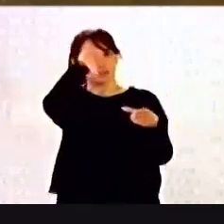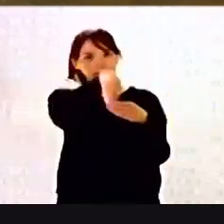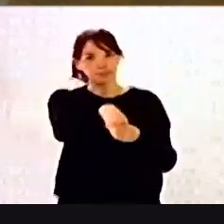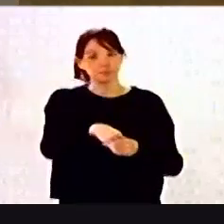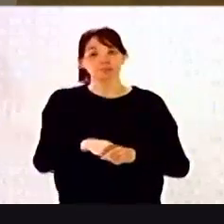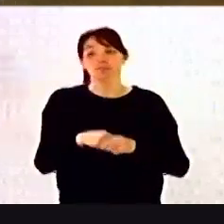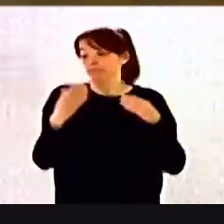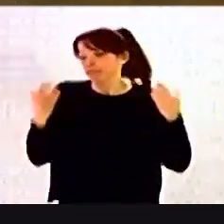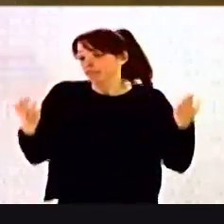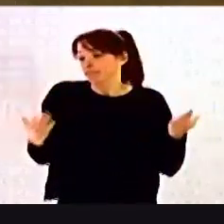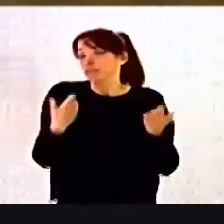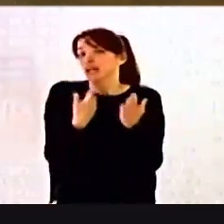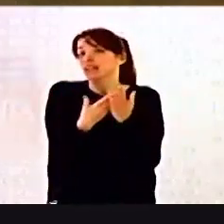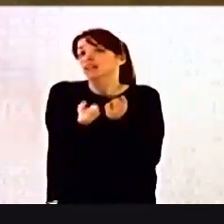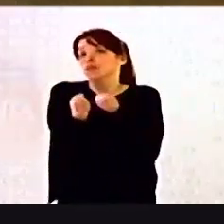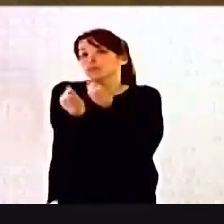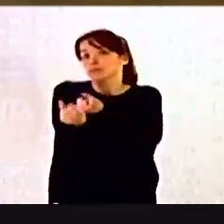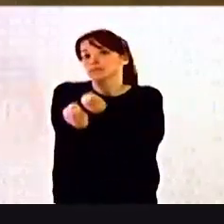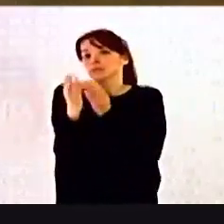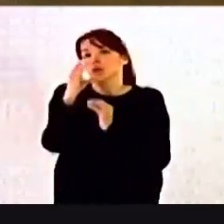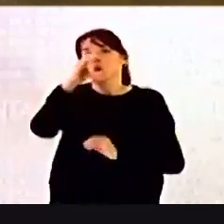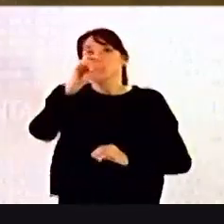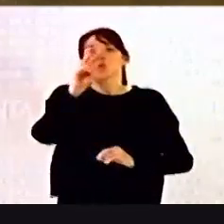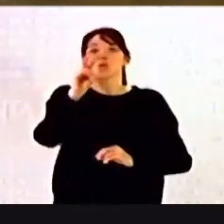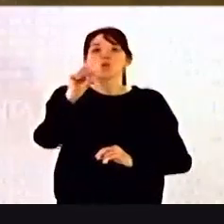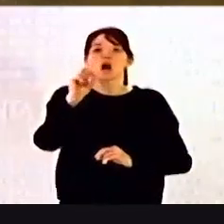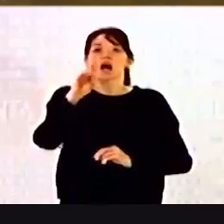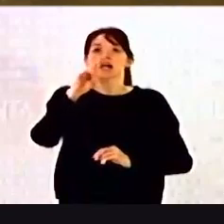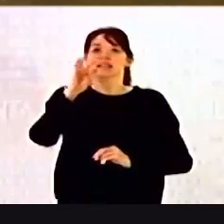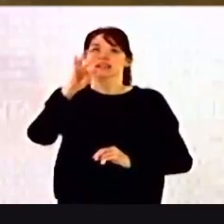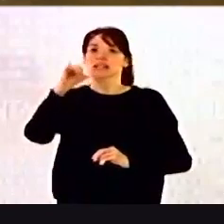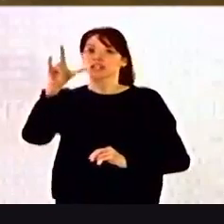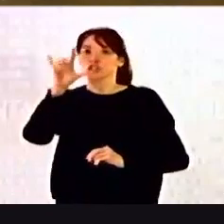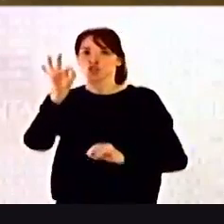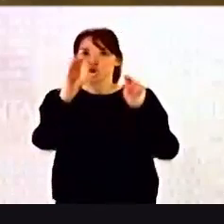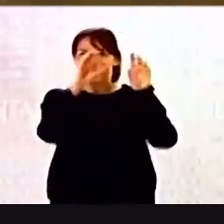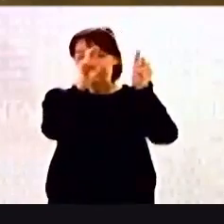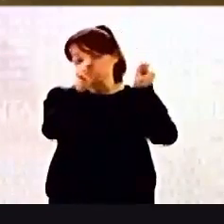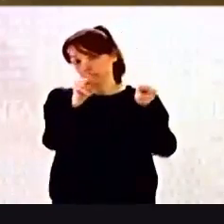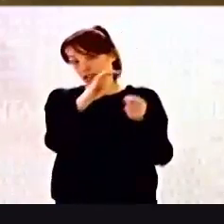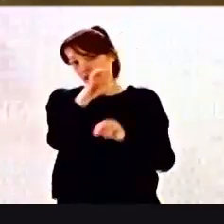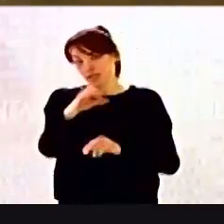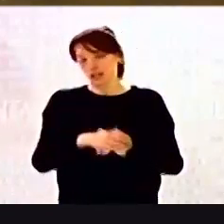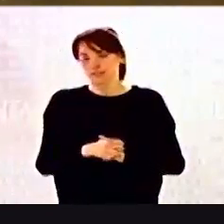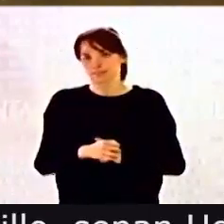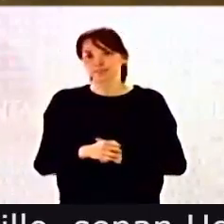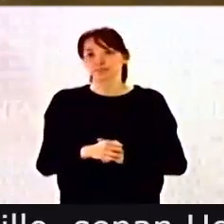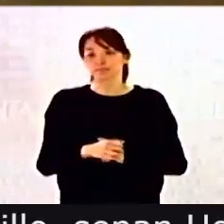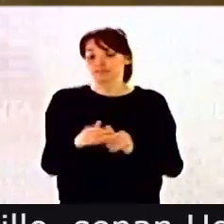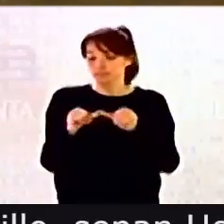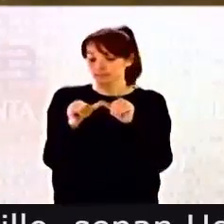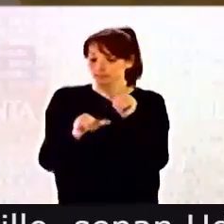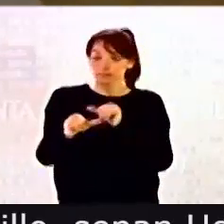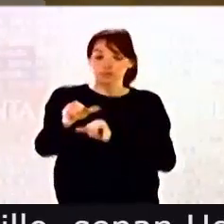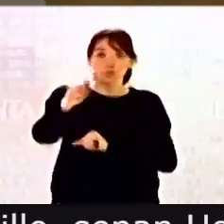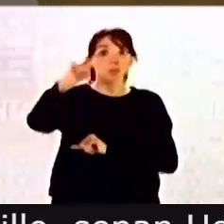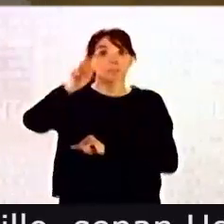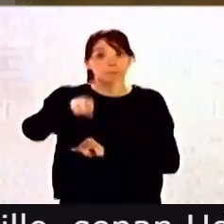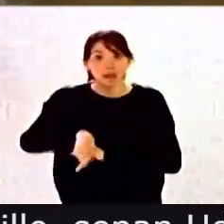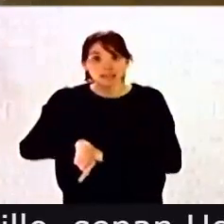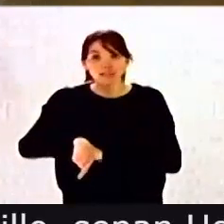datos de la residencia del Cuartillo. Sepan ustedes que en un mes,